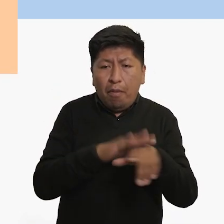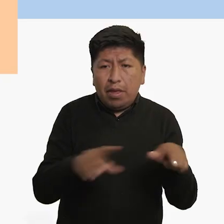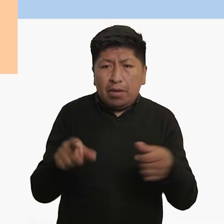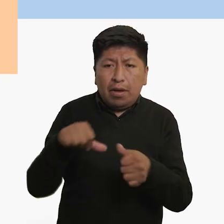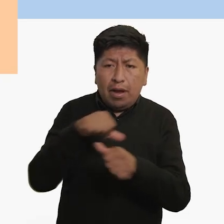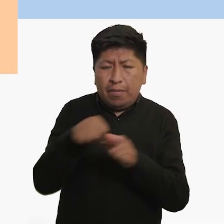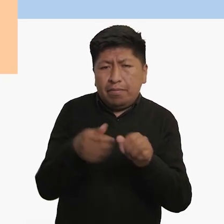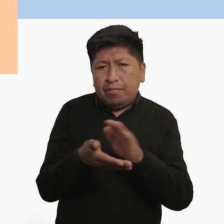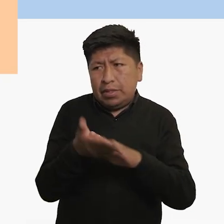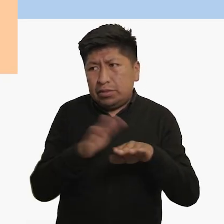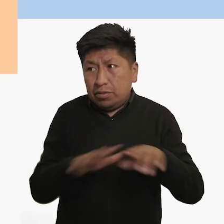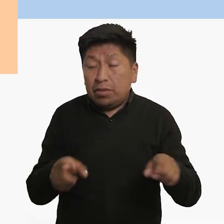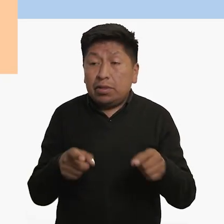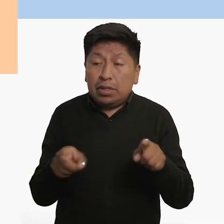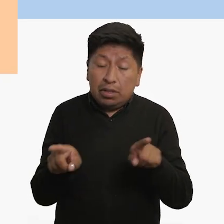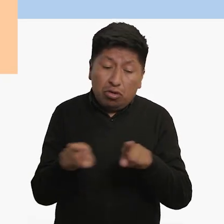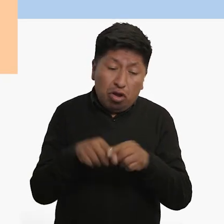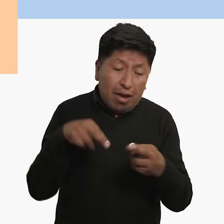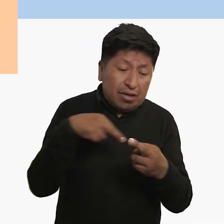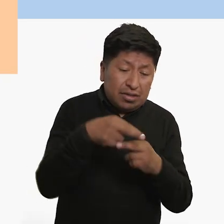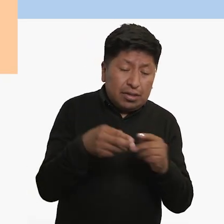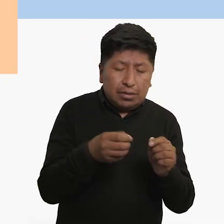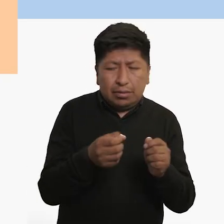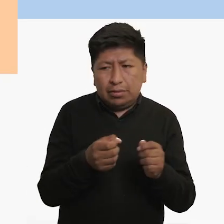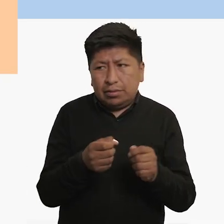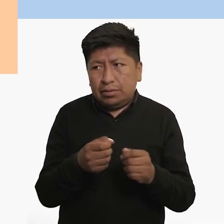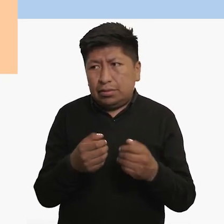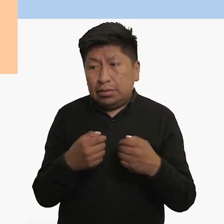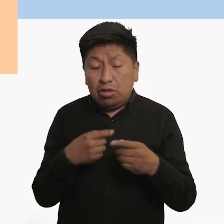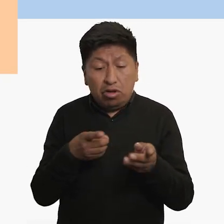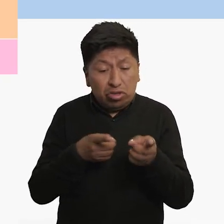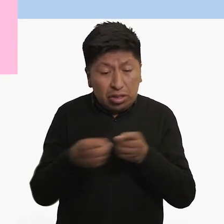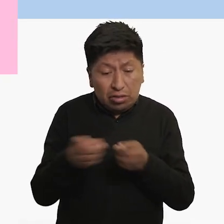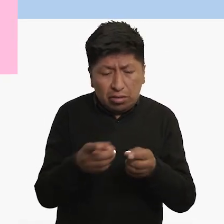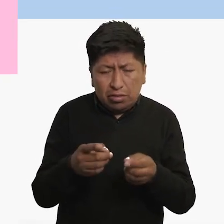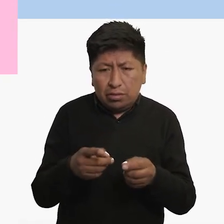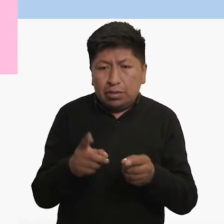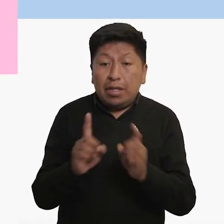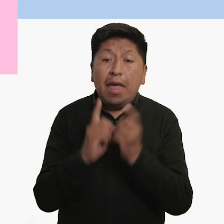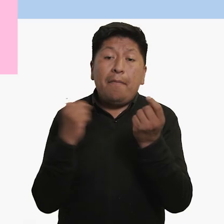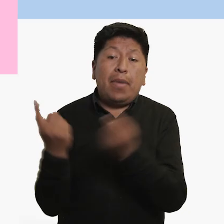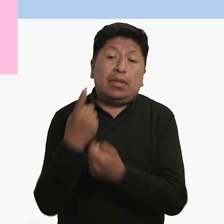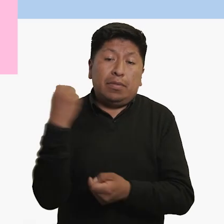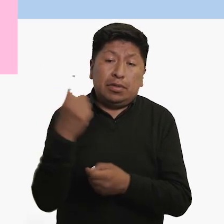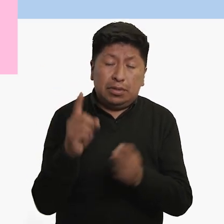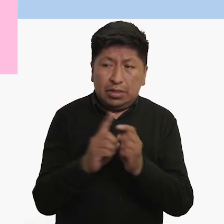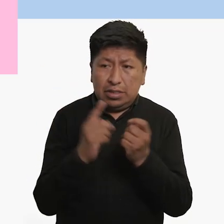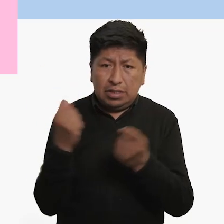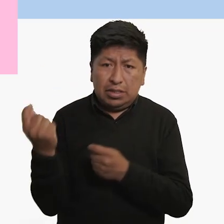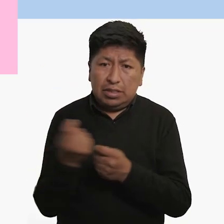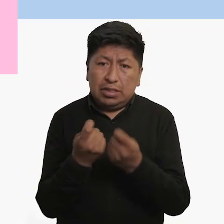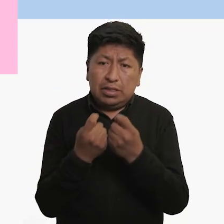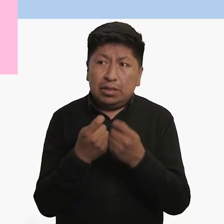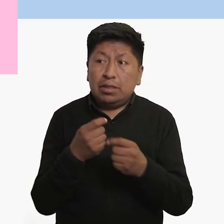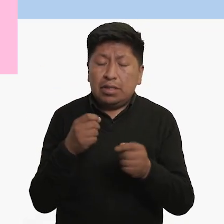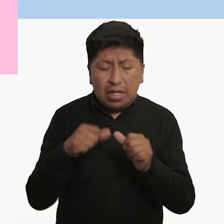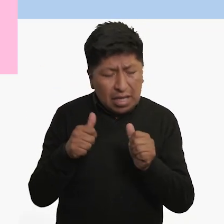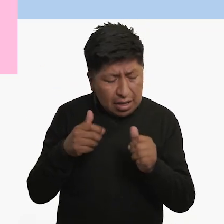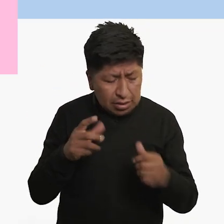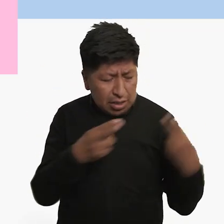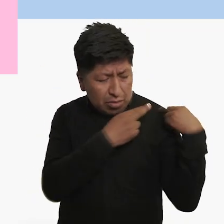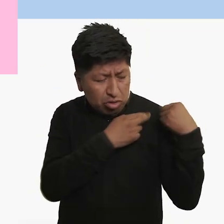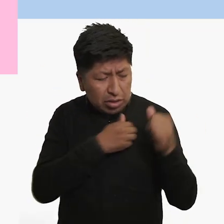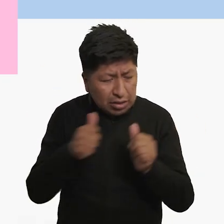y deben cumplir con las reglas de convivencia establecidas. Los directores departamentales y distritales son encargados de hacer seguimiento